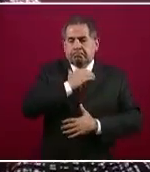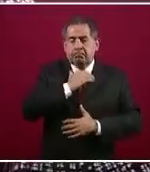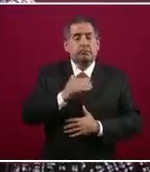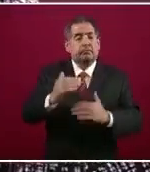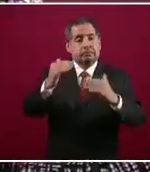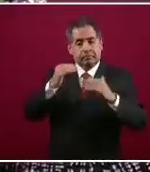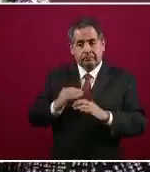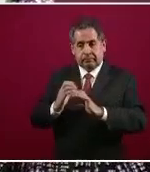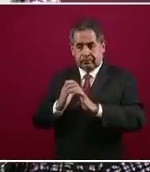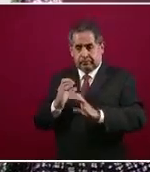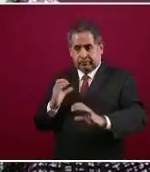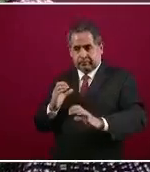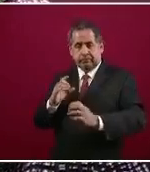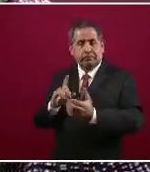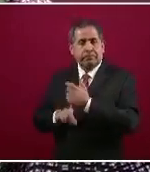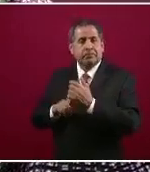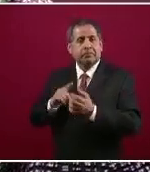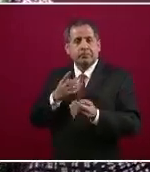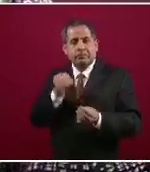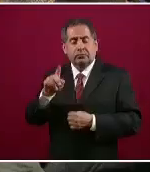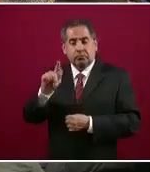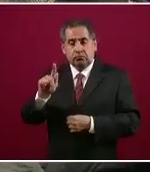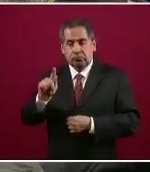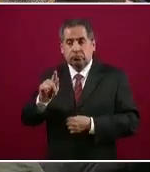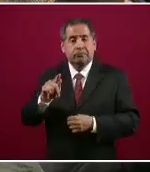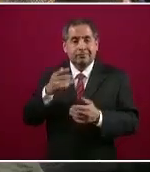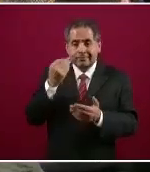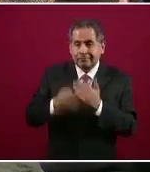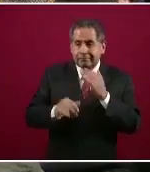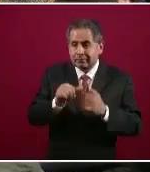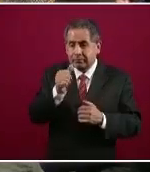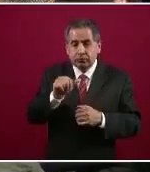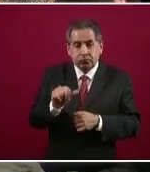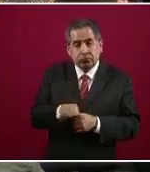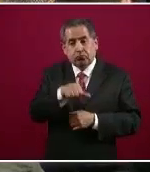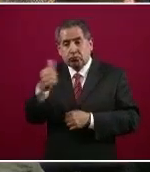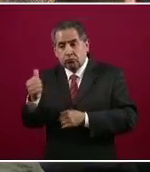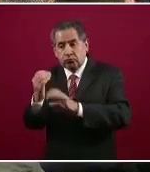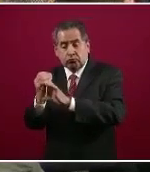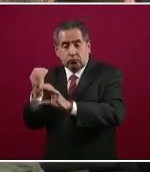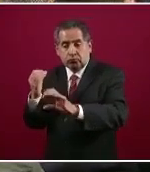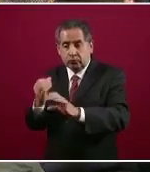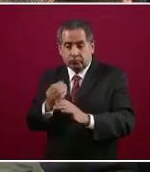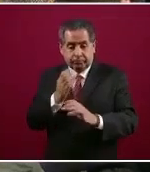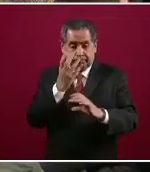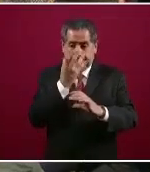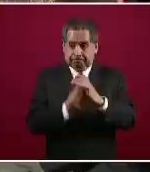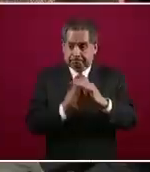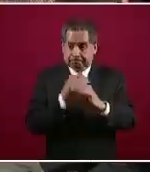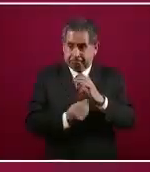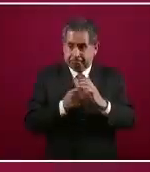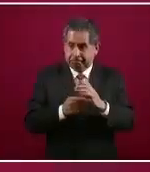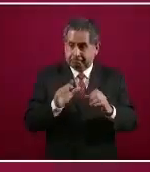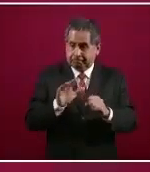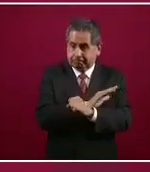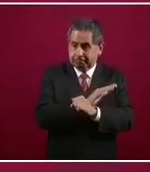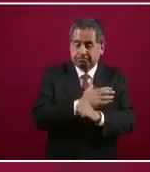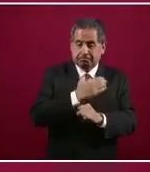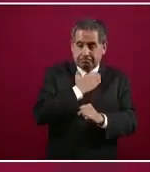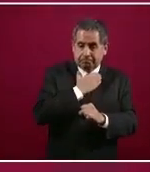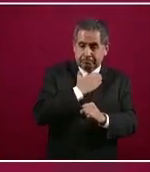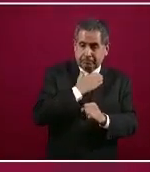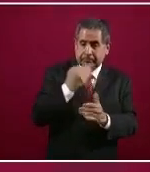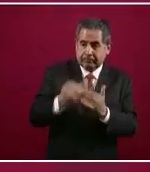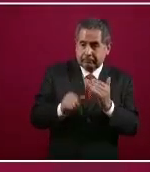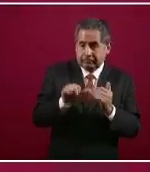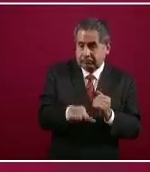tenemos desde los años 70, teníamos que tener una salida interna porque como estaban en esas condiciones, ese drenaje